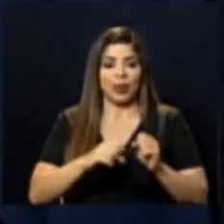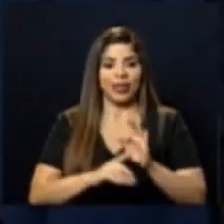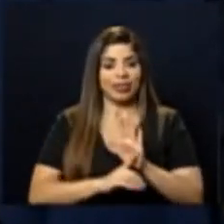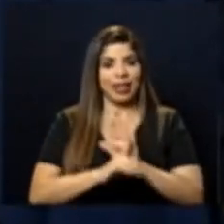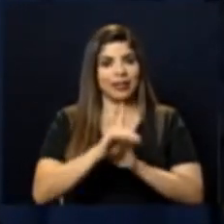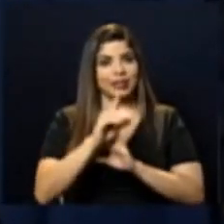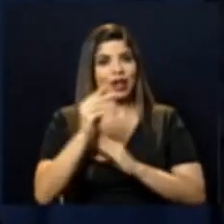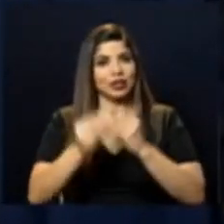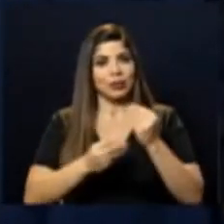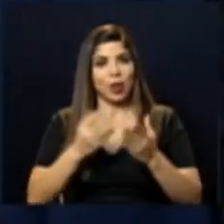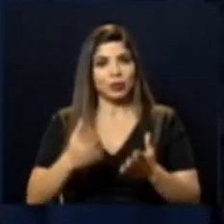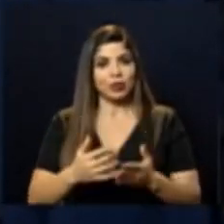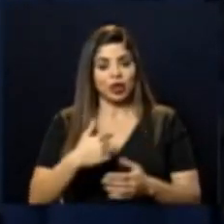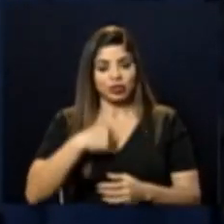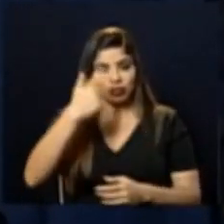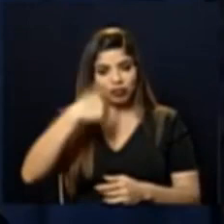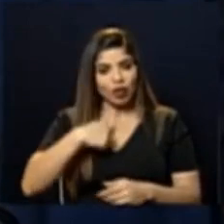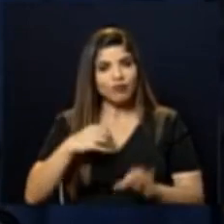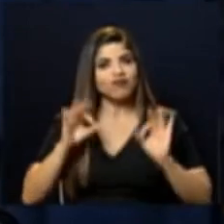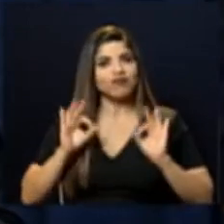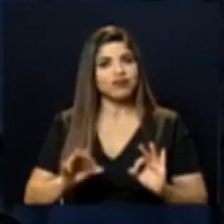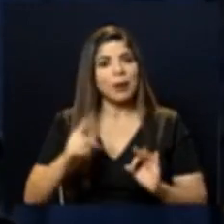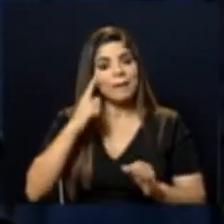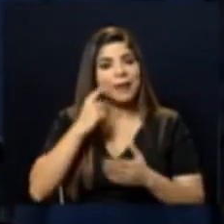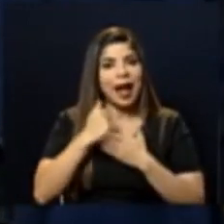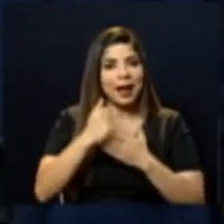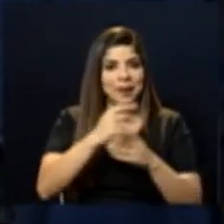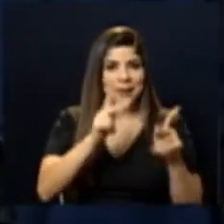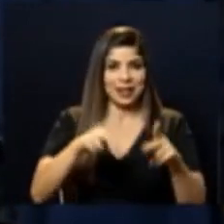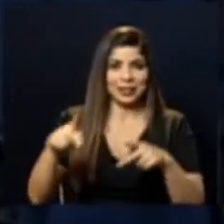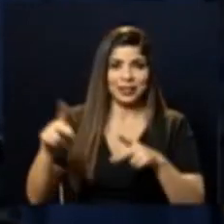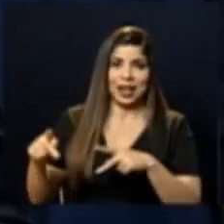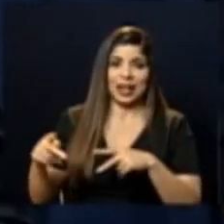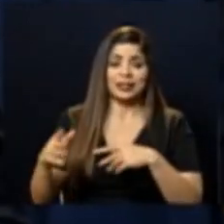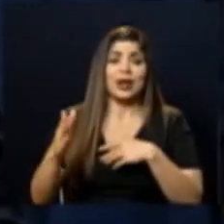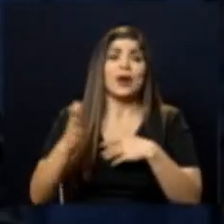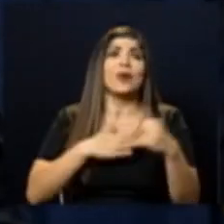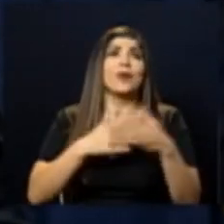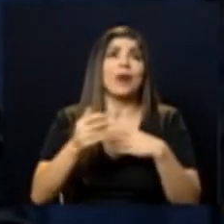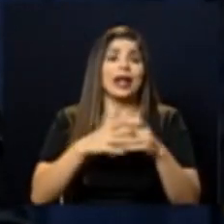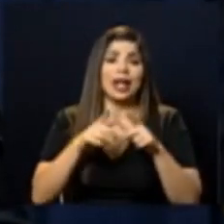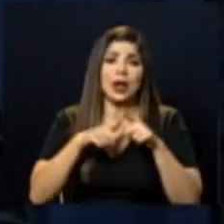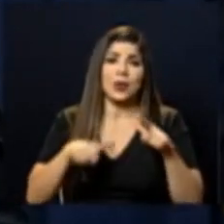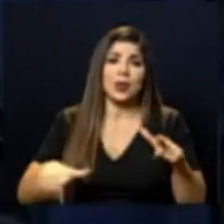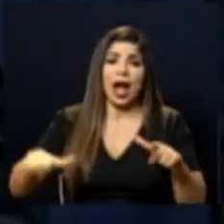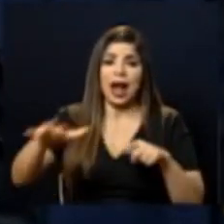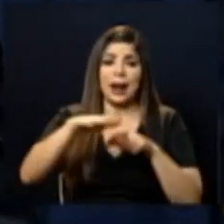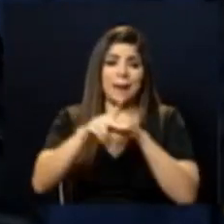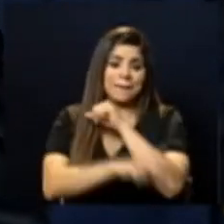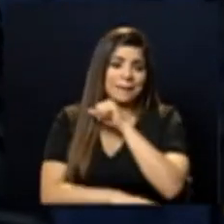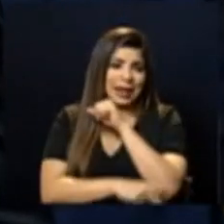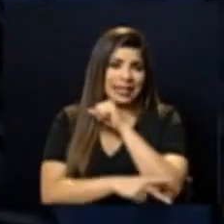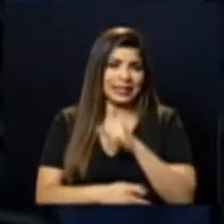productivo y de bienestar para las personas en todos los rincones del país.